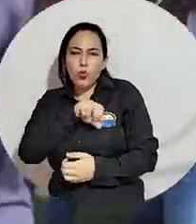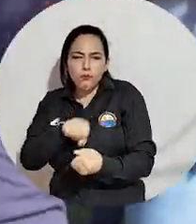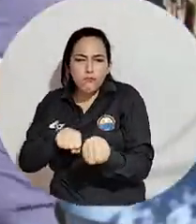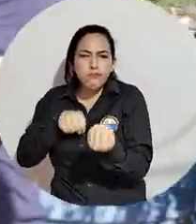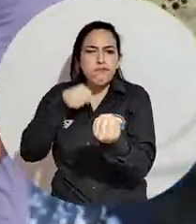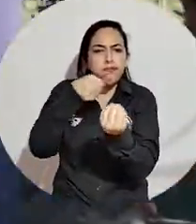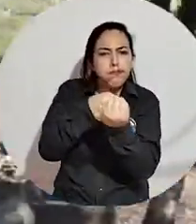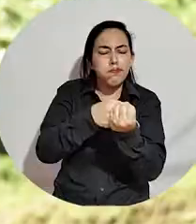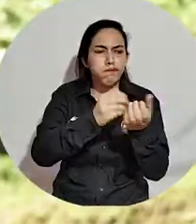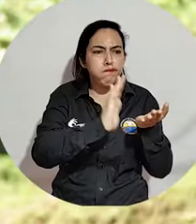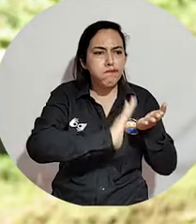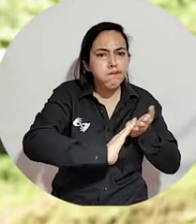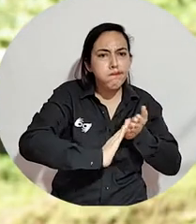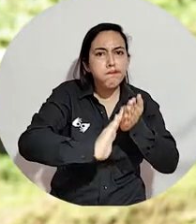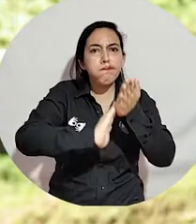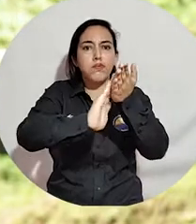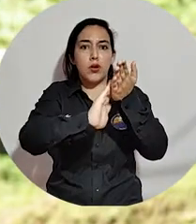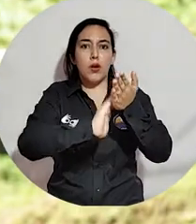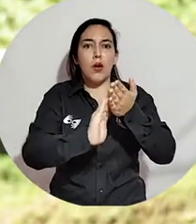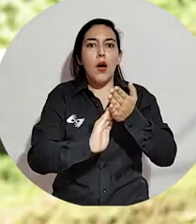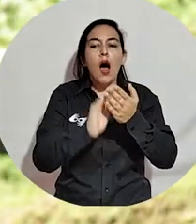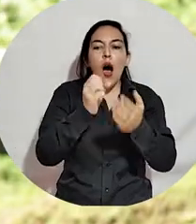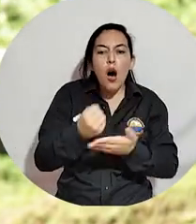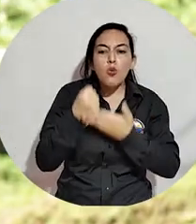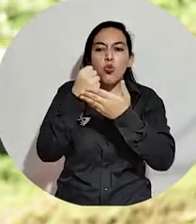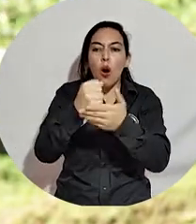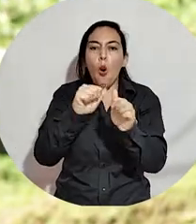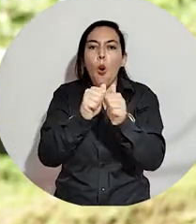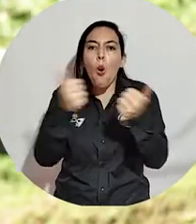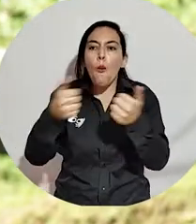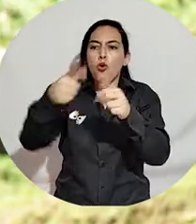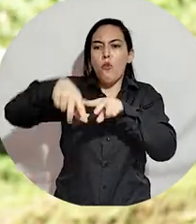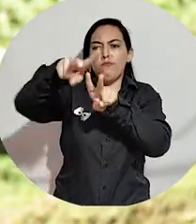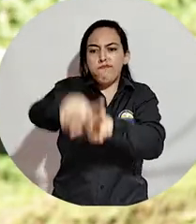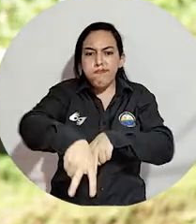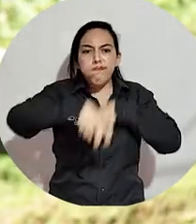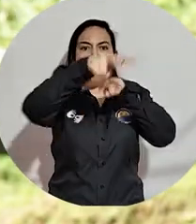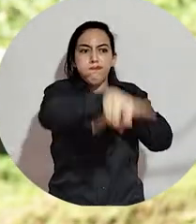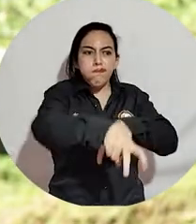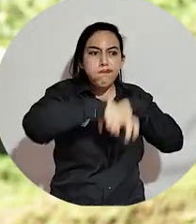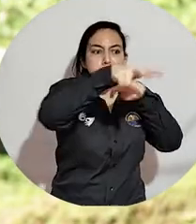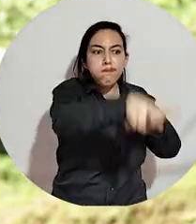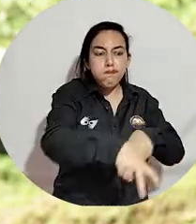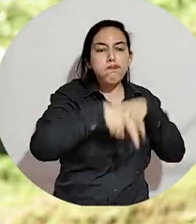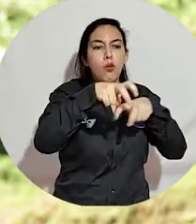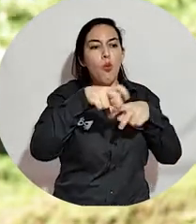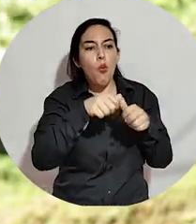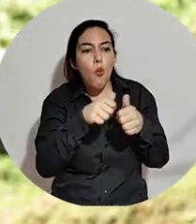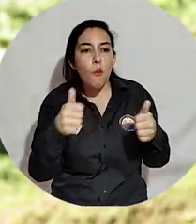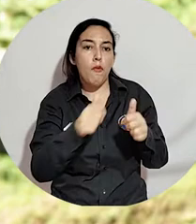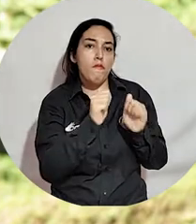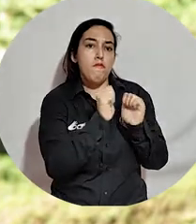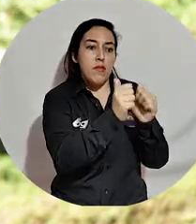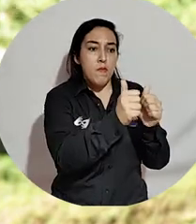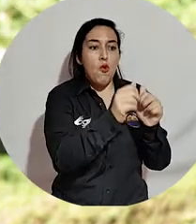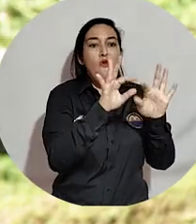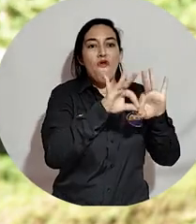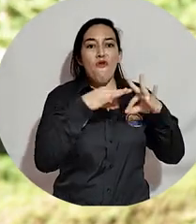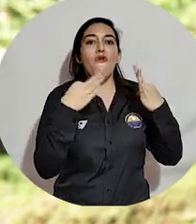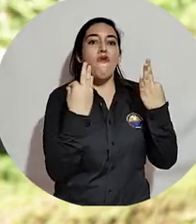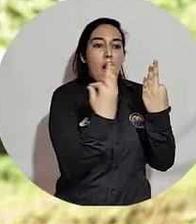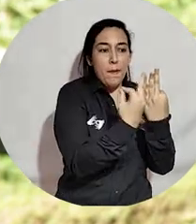de restauración para las actividades naturales del cultivo de la tierra, que también hacen parte de lo